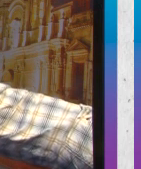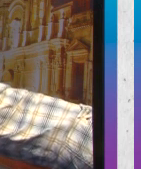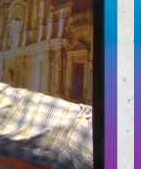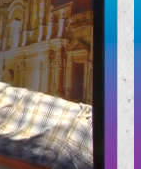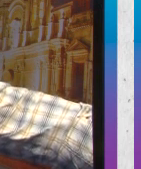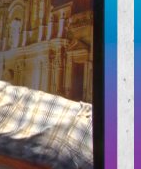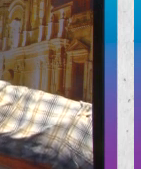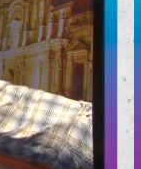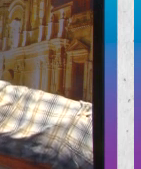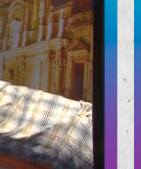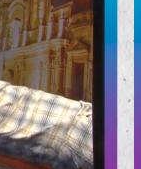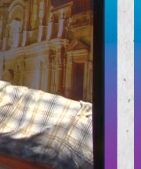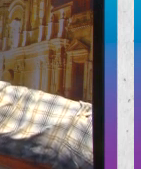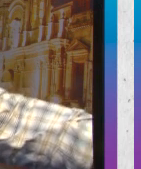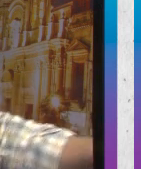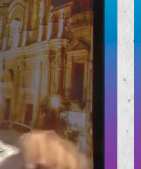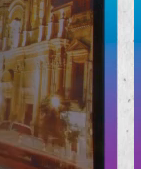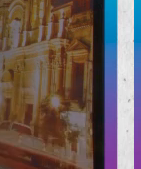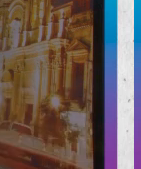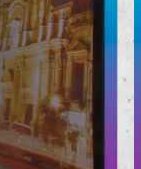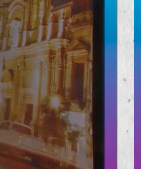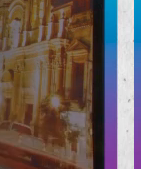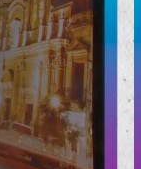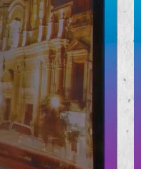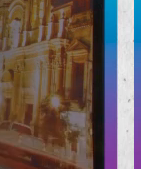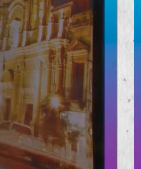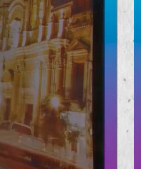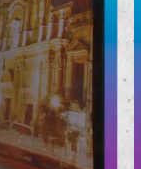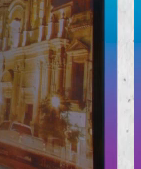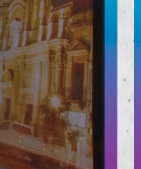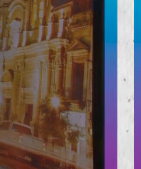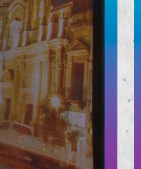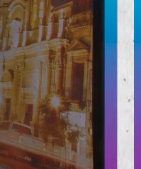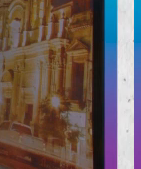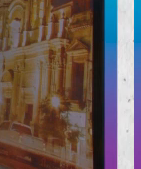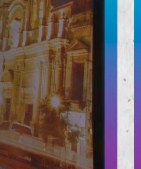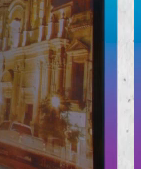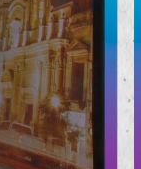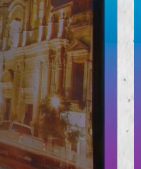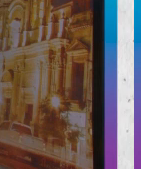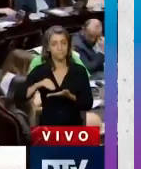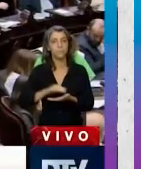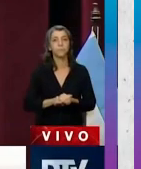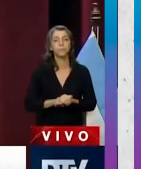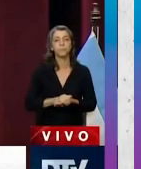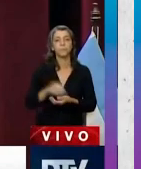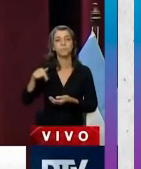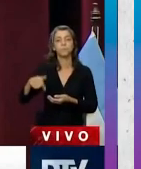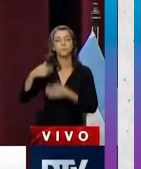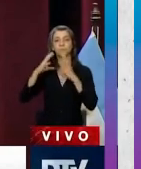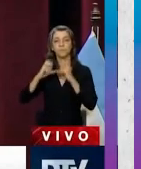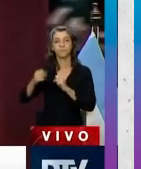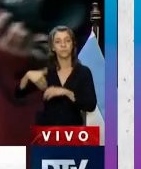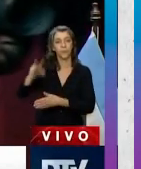poder. Sin embargo, resisten tener una actitud solidaria con los sectores más vulnerables